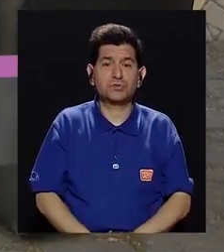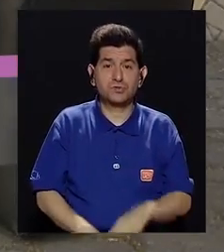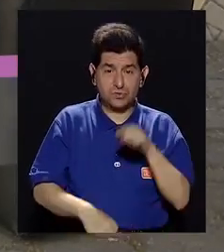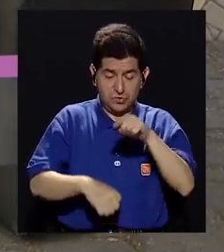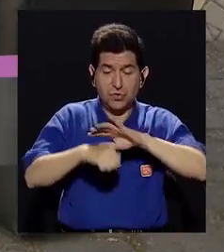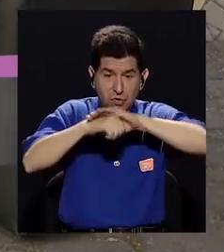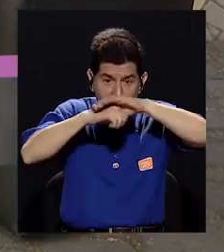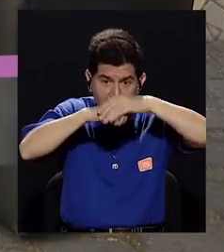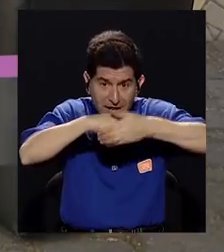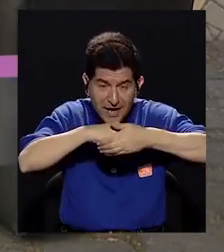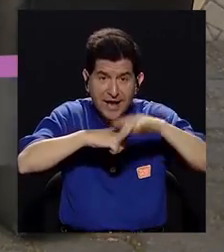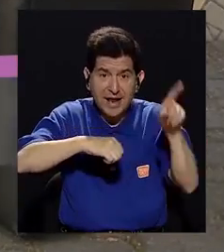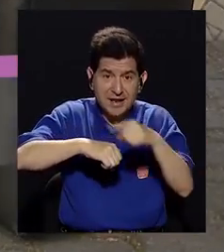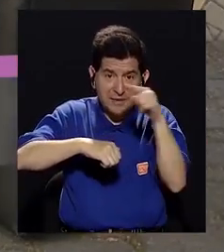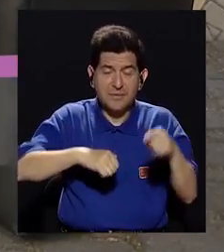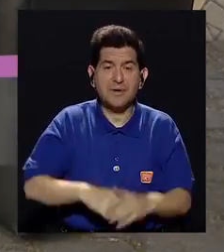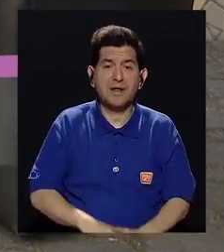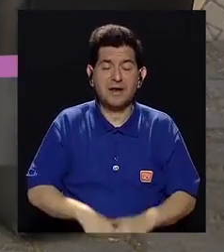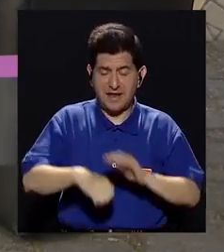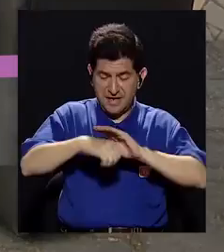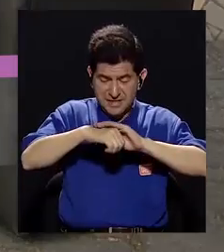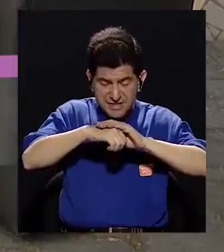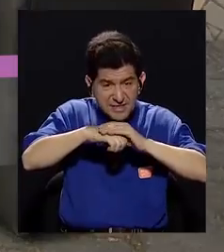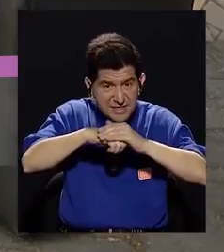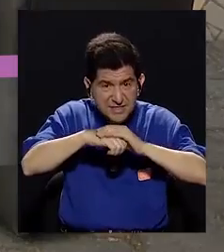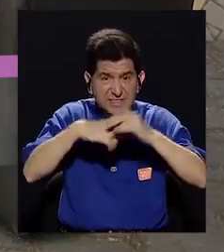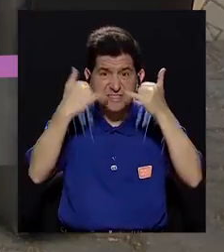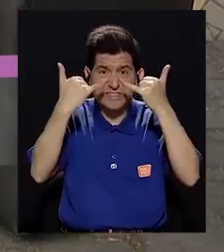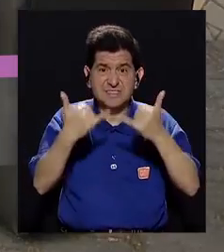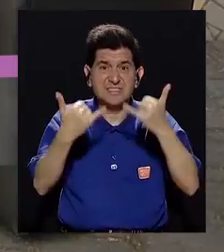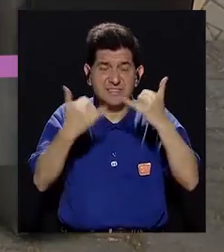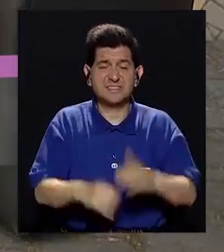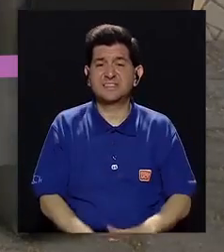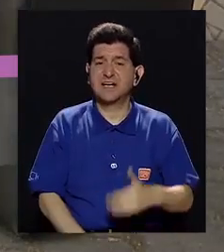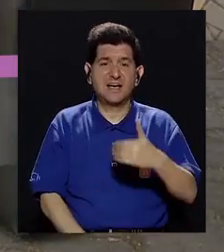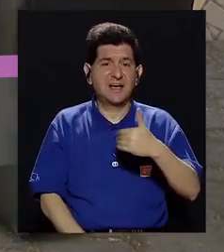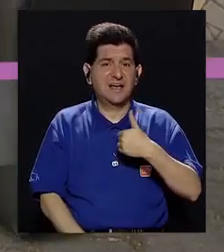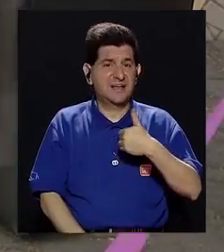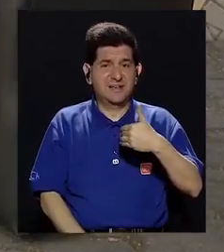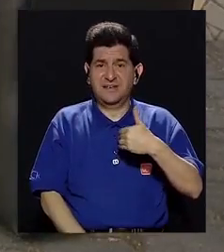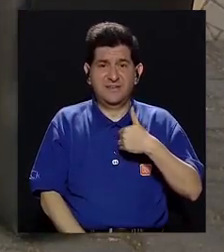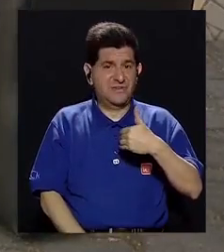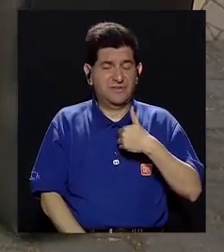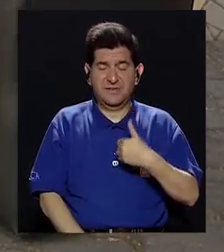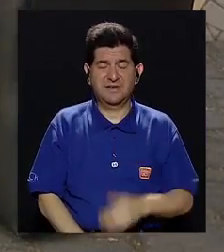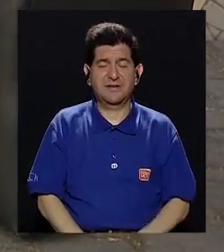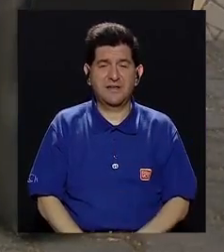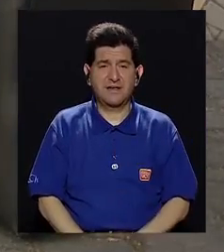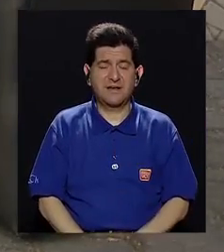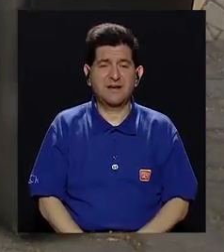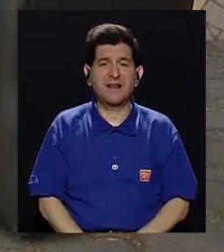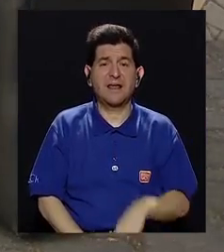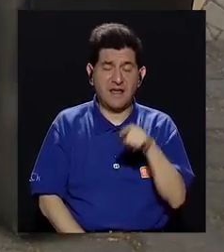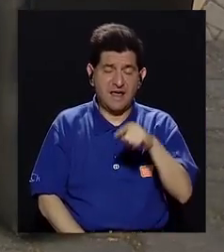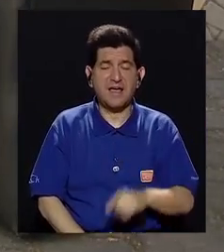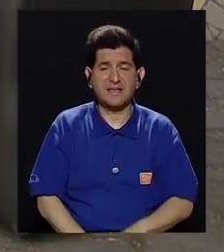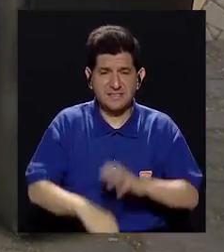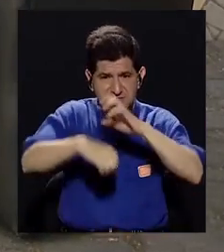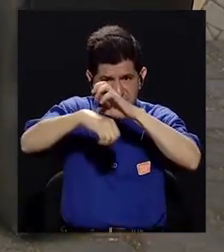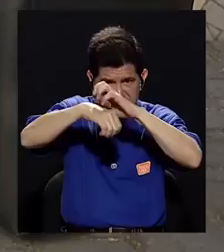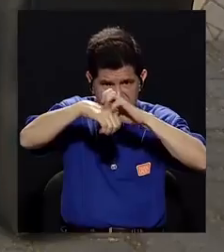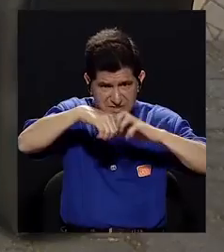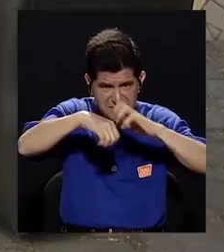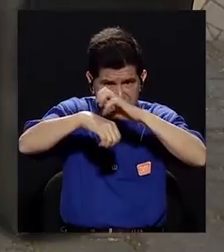todo el coco, es decir, todo el cartílago, llegamos a una capa rugosa, que es cuando uno ya se le acabó la parte carnosa, que raspa. Entonces, al tocar